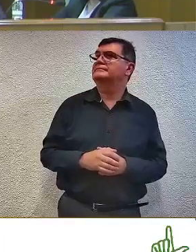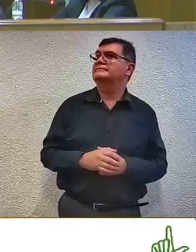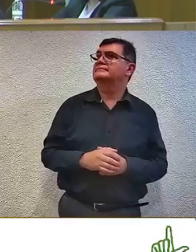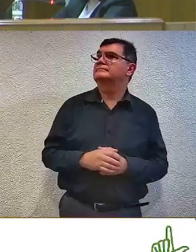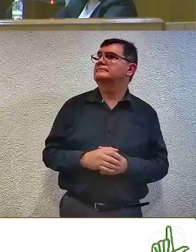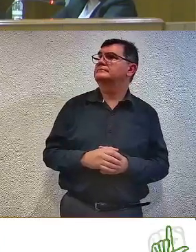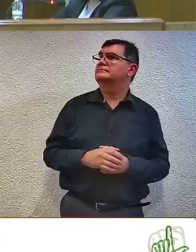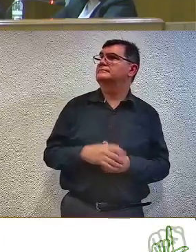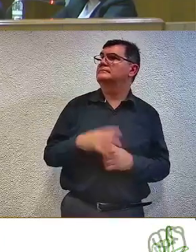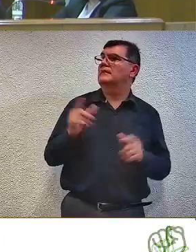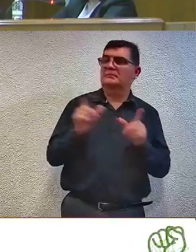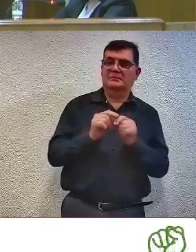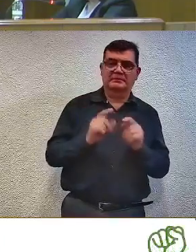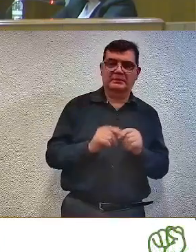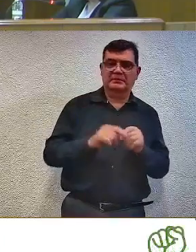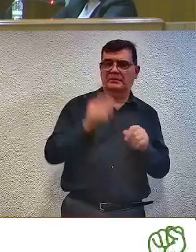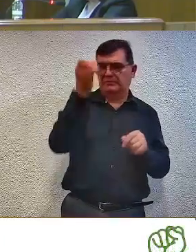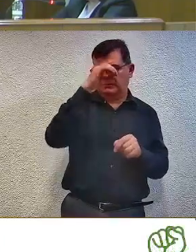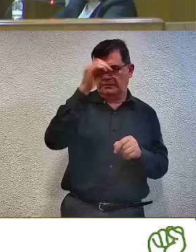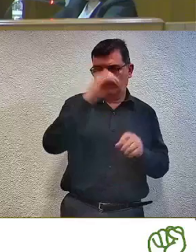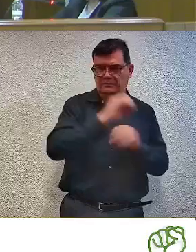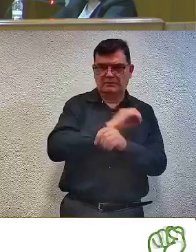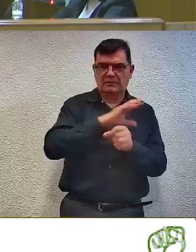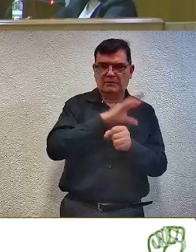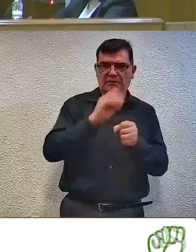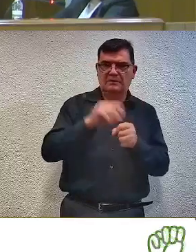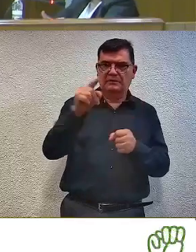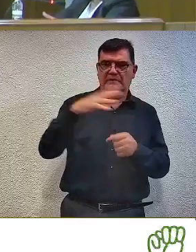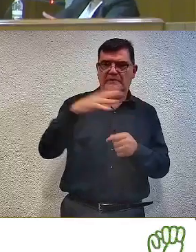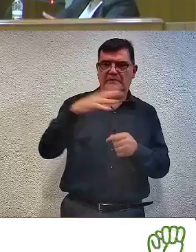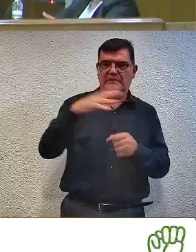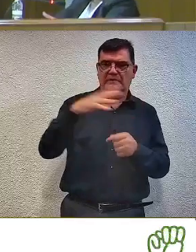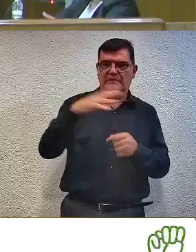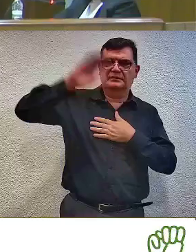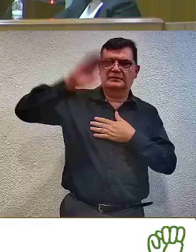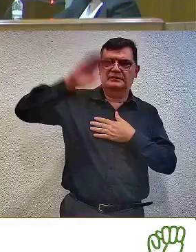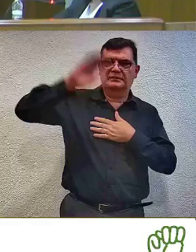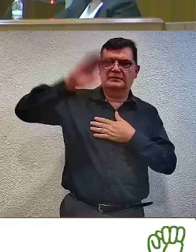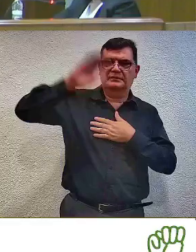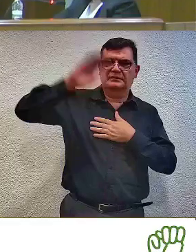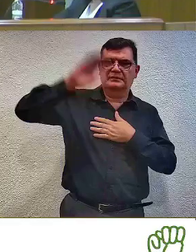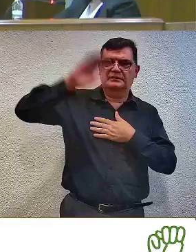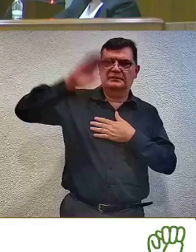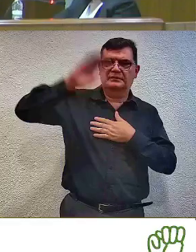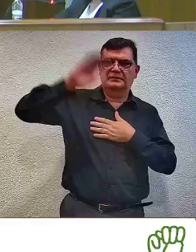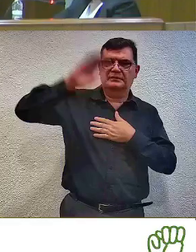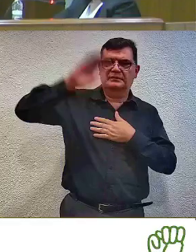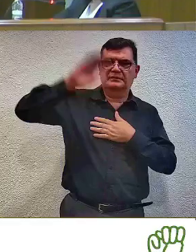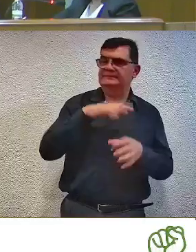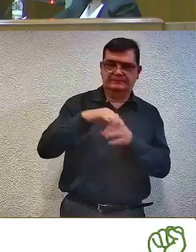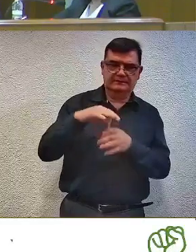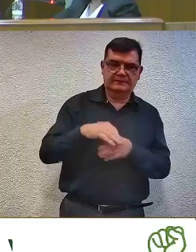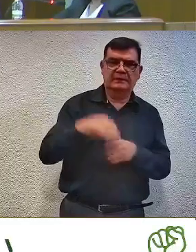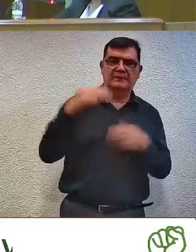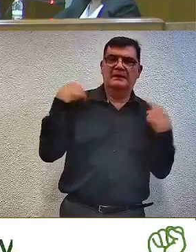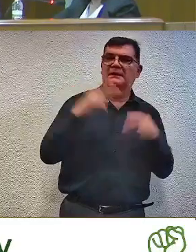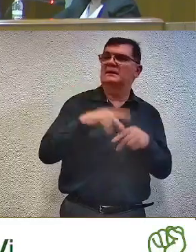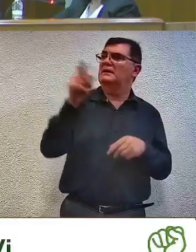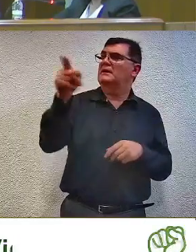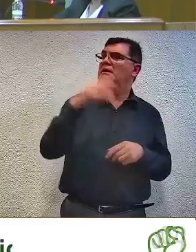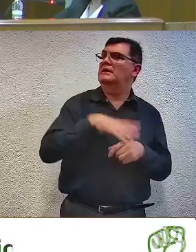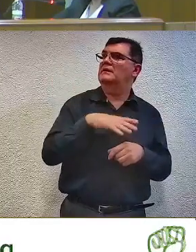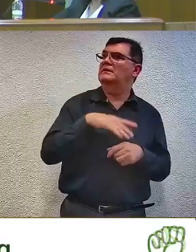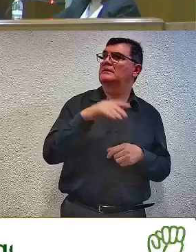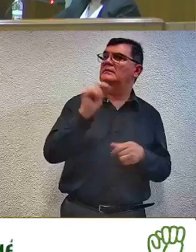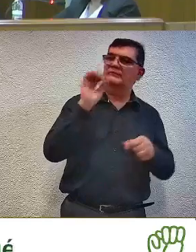No habiendo comentarios al respecto, secretario general, tome la votación, por favor. Con gusto, magistrada presidenta. Magistrado Daniel Preciado